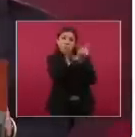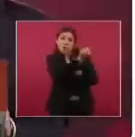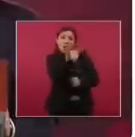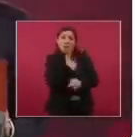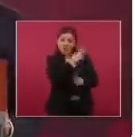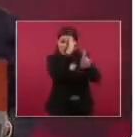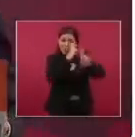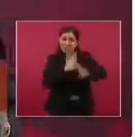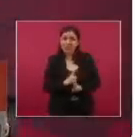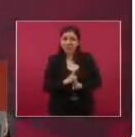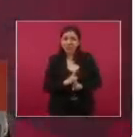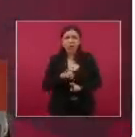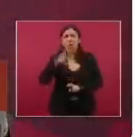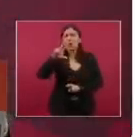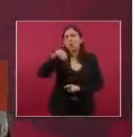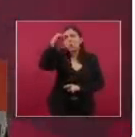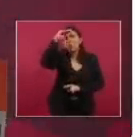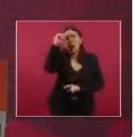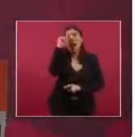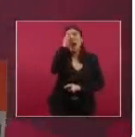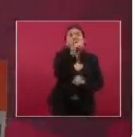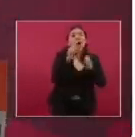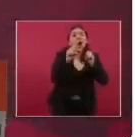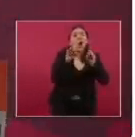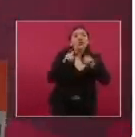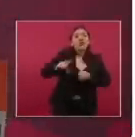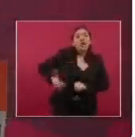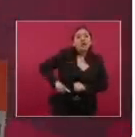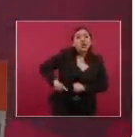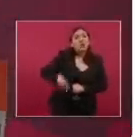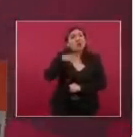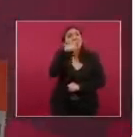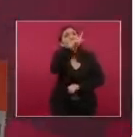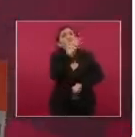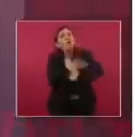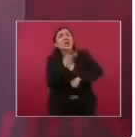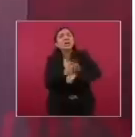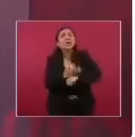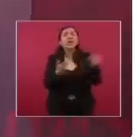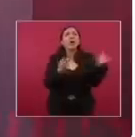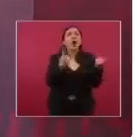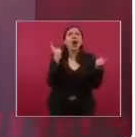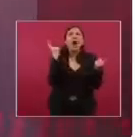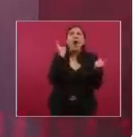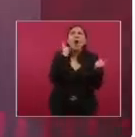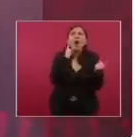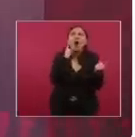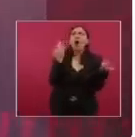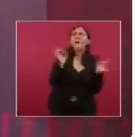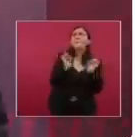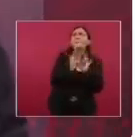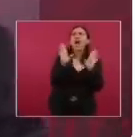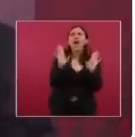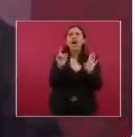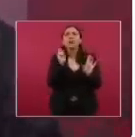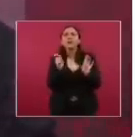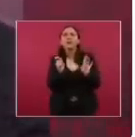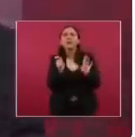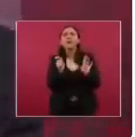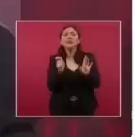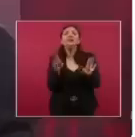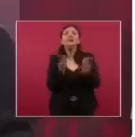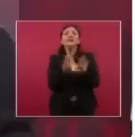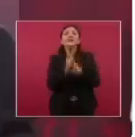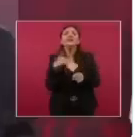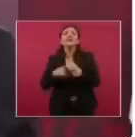en Estados Unidos señalaban que estaba en peligro la democracia esto decía el presidente seguramente es una